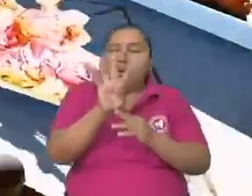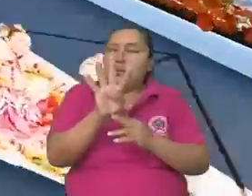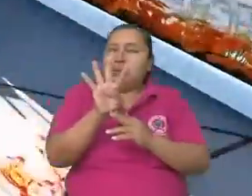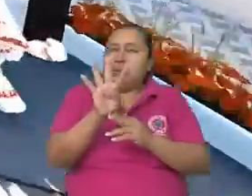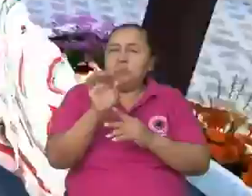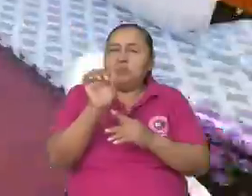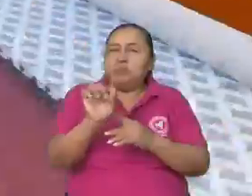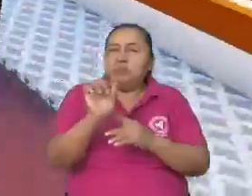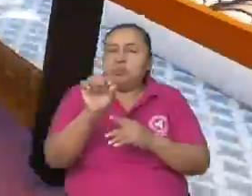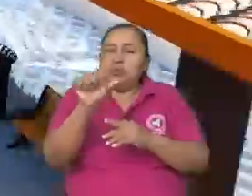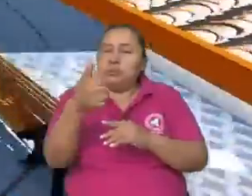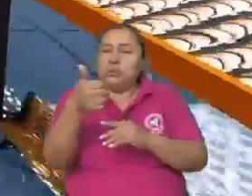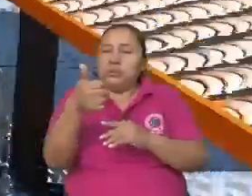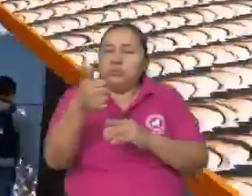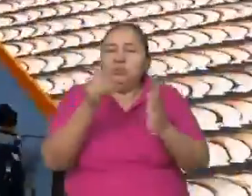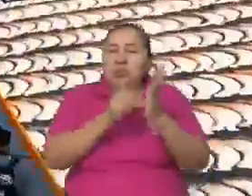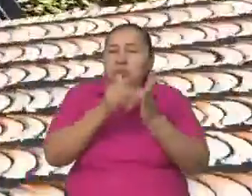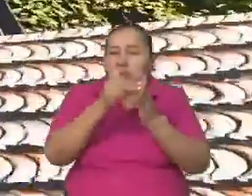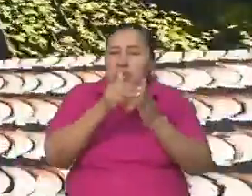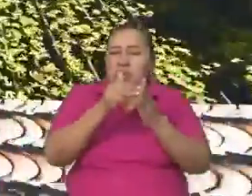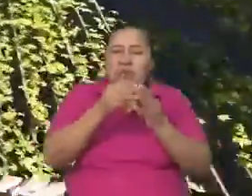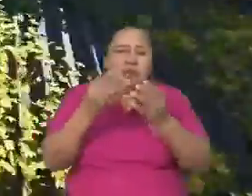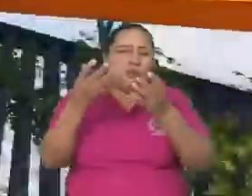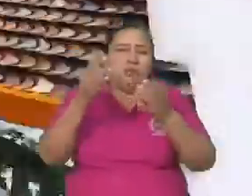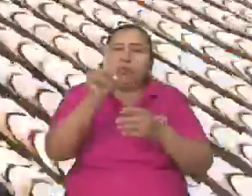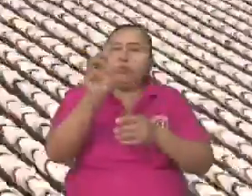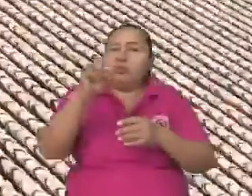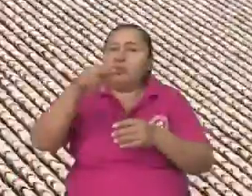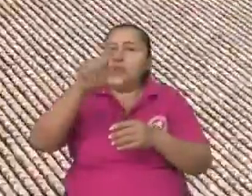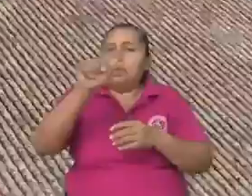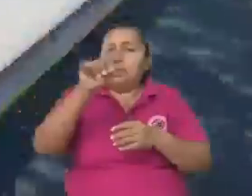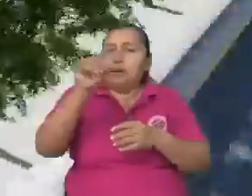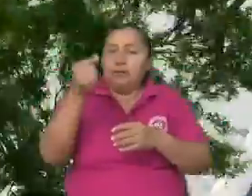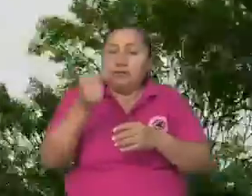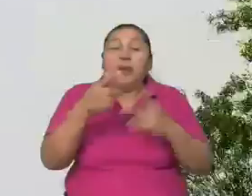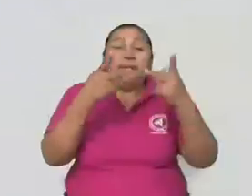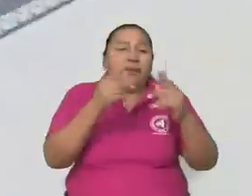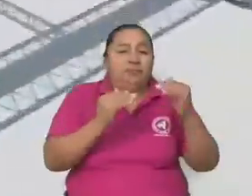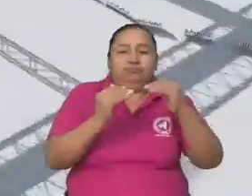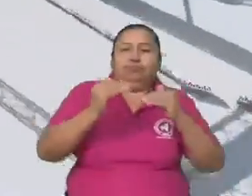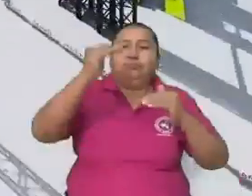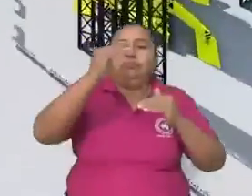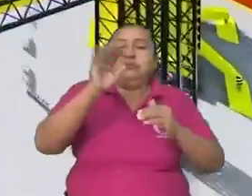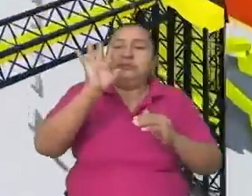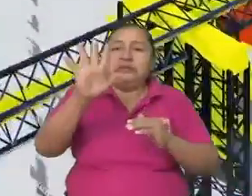4.6 millones de toneladas y movilizamos 5.330.000